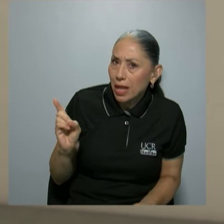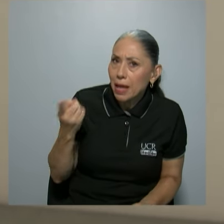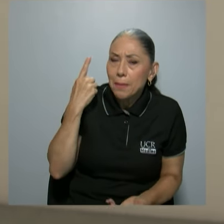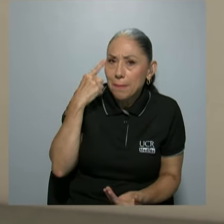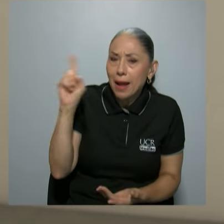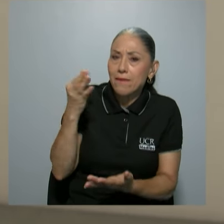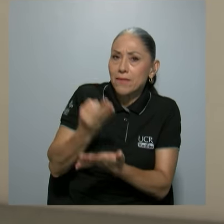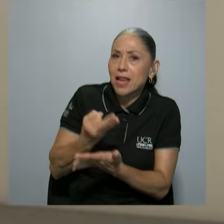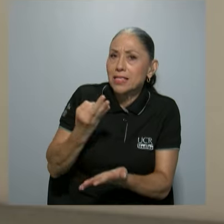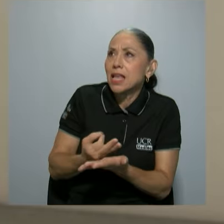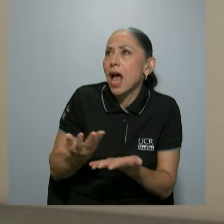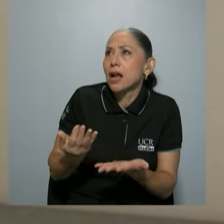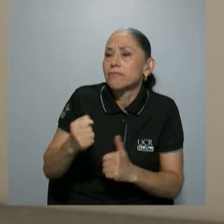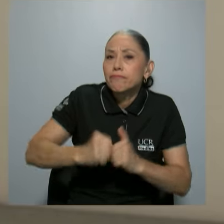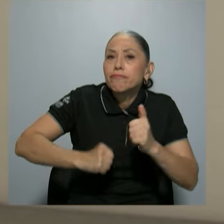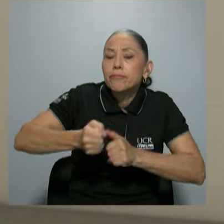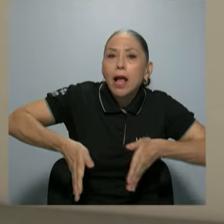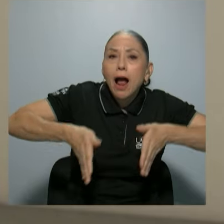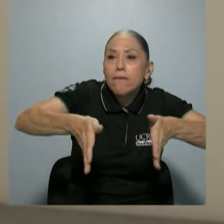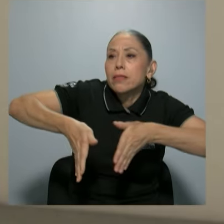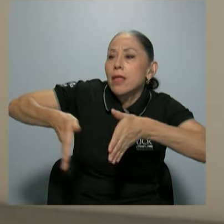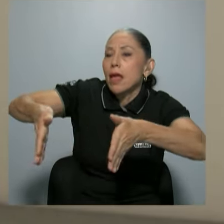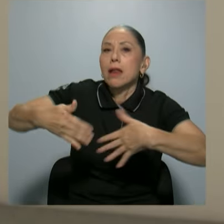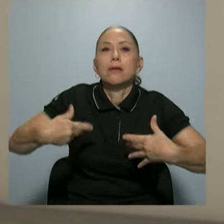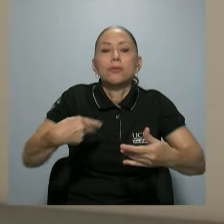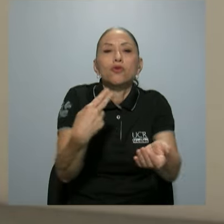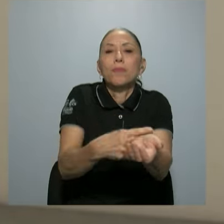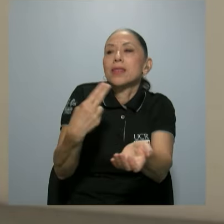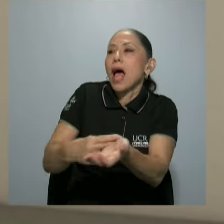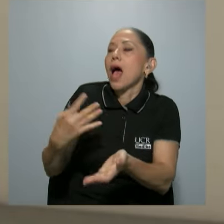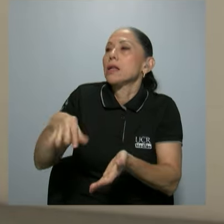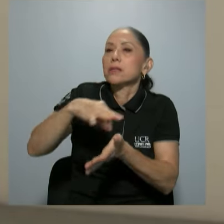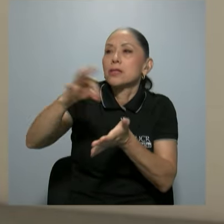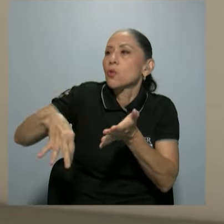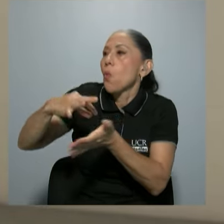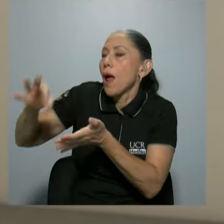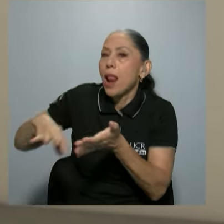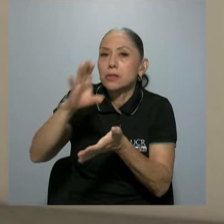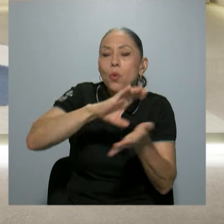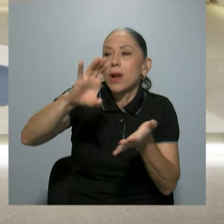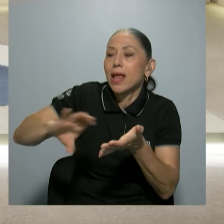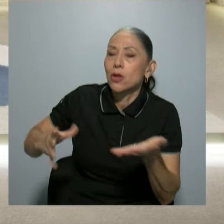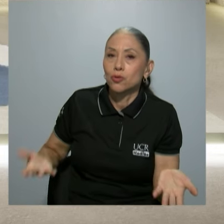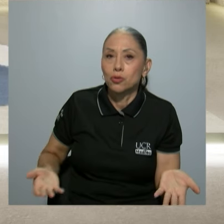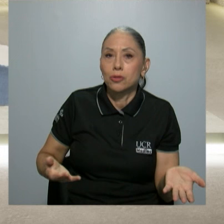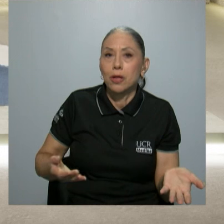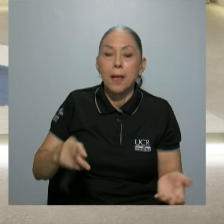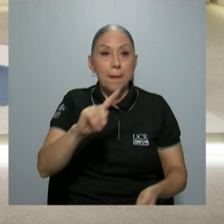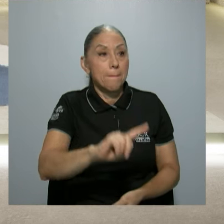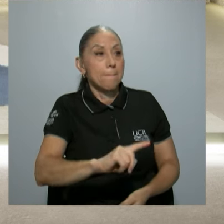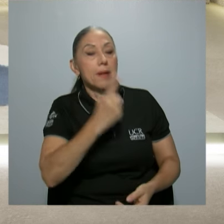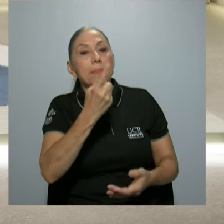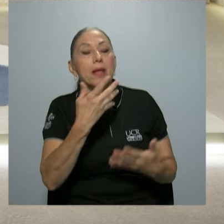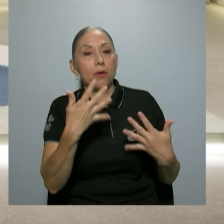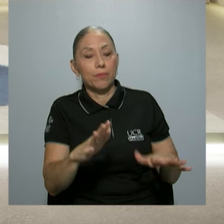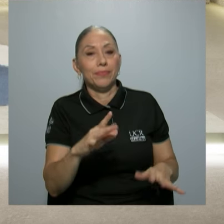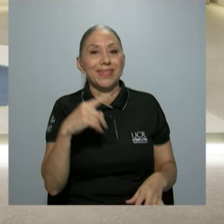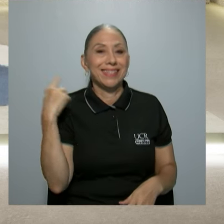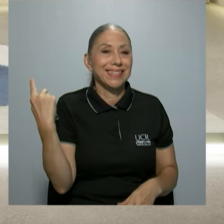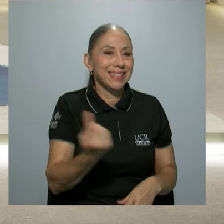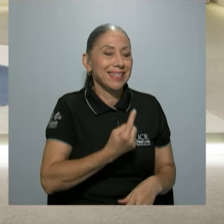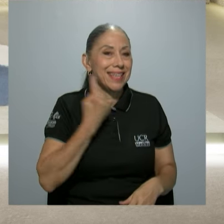financiar carreteras, hospitales, escuelas, colegios, obra pública? Todo, siempre en el